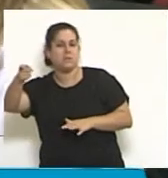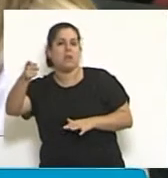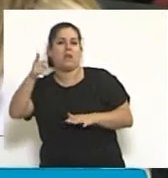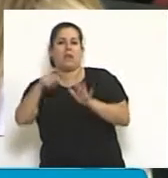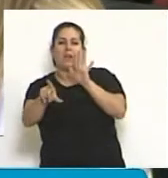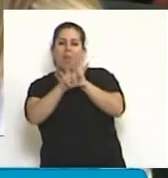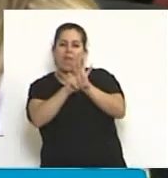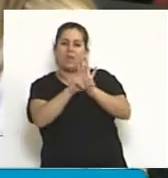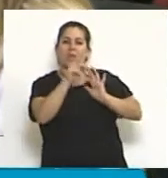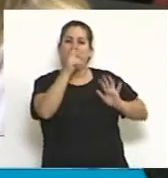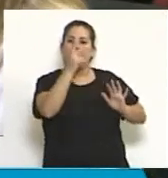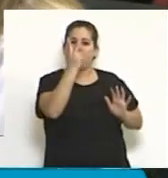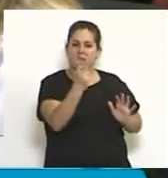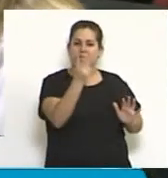por la Ley